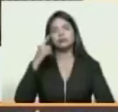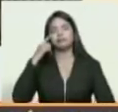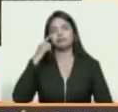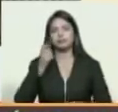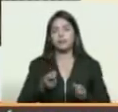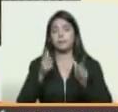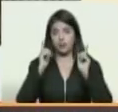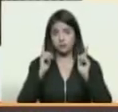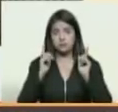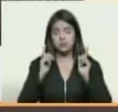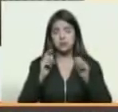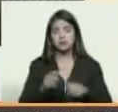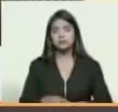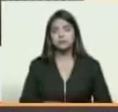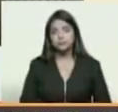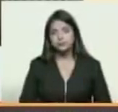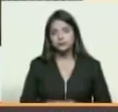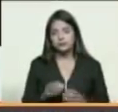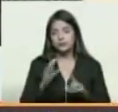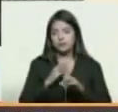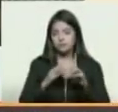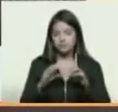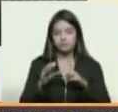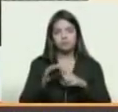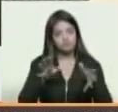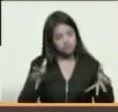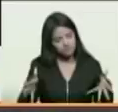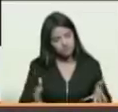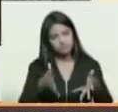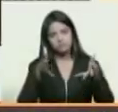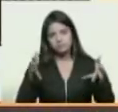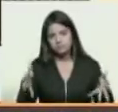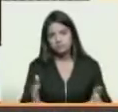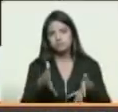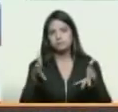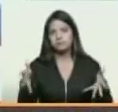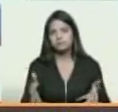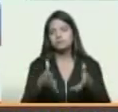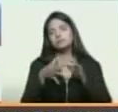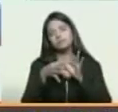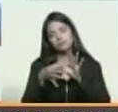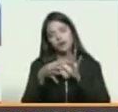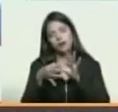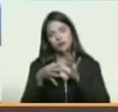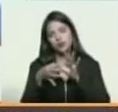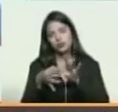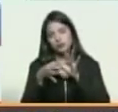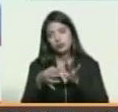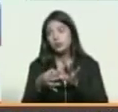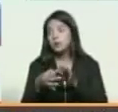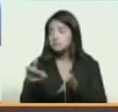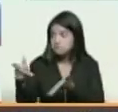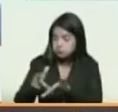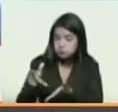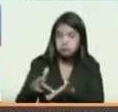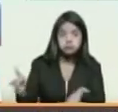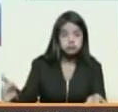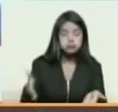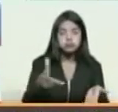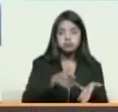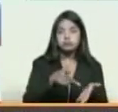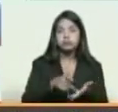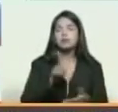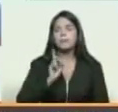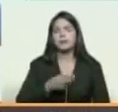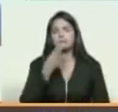permita construir una cultura que aliente a la solidaridad, la participación, el